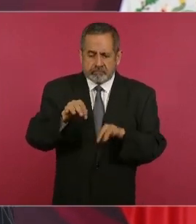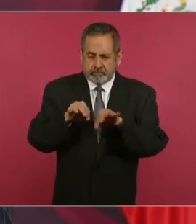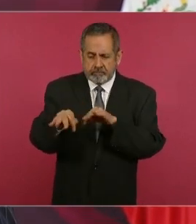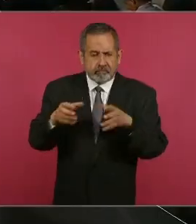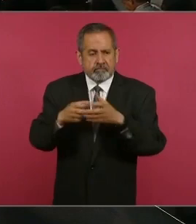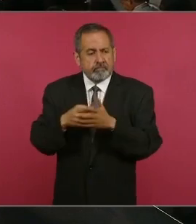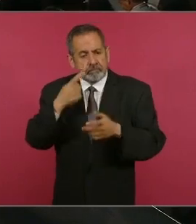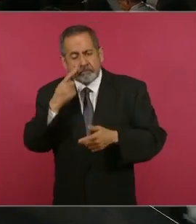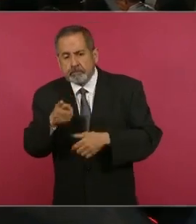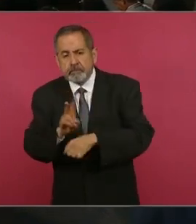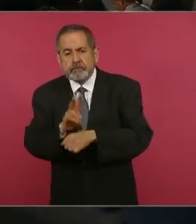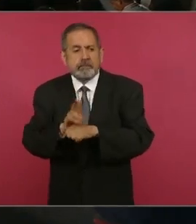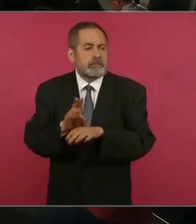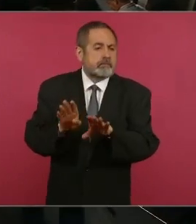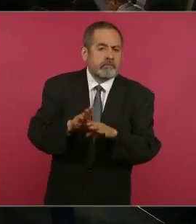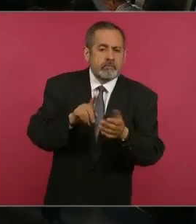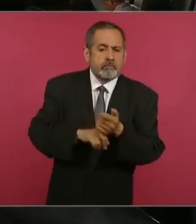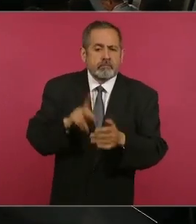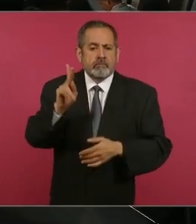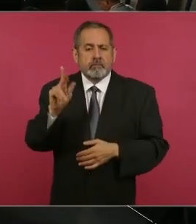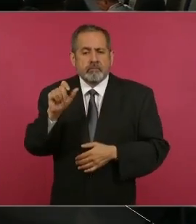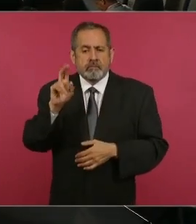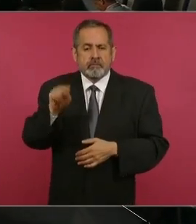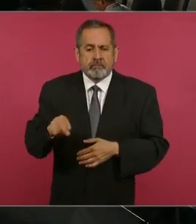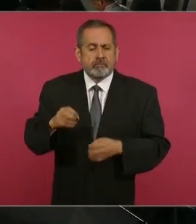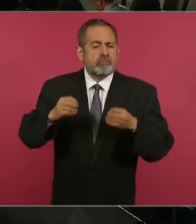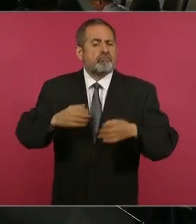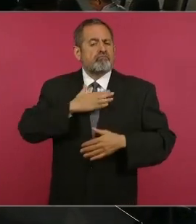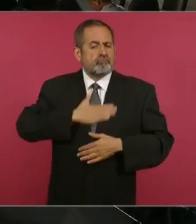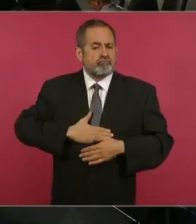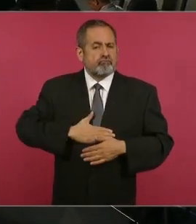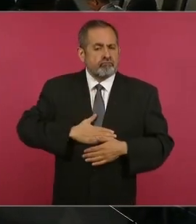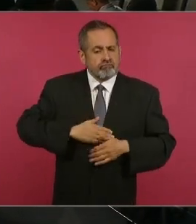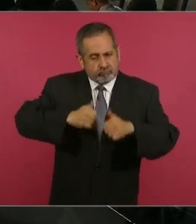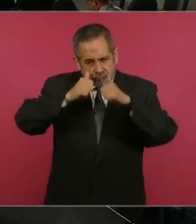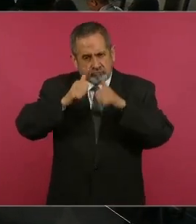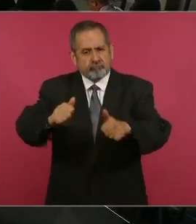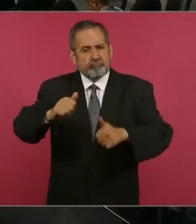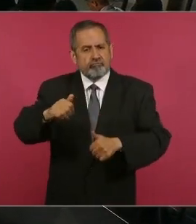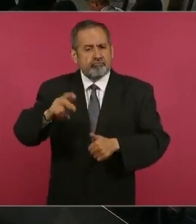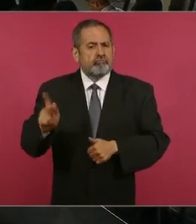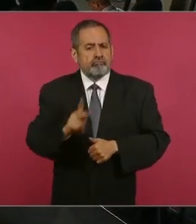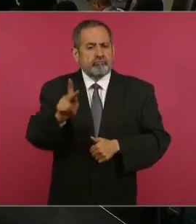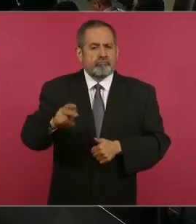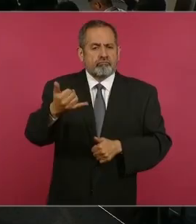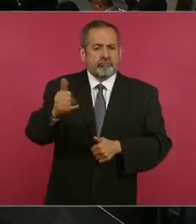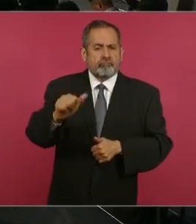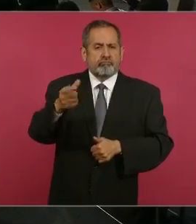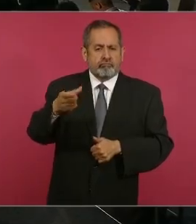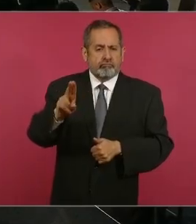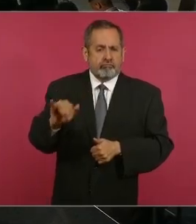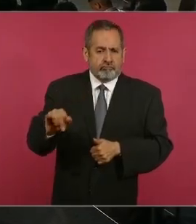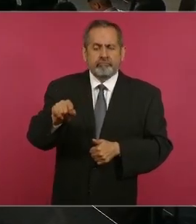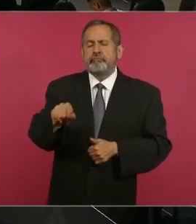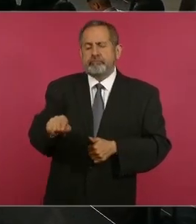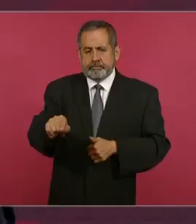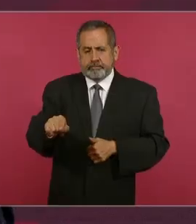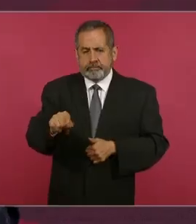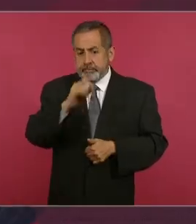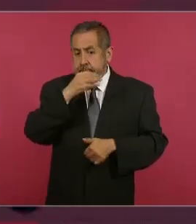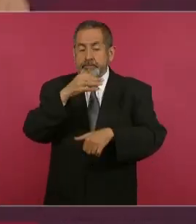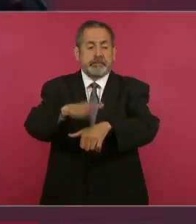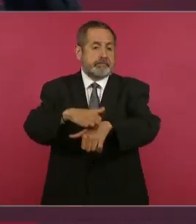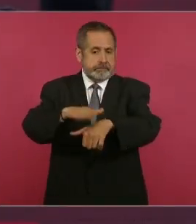trabajar supervisando el plan de justicia yaqui. Y es también, lo